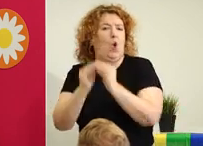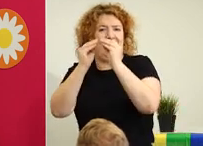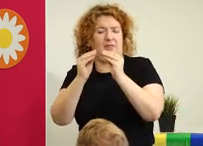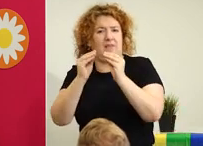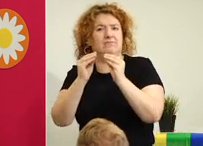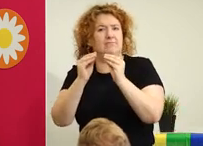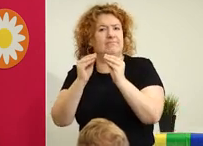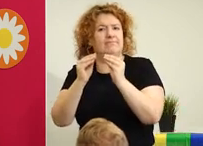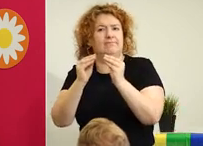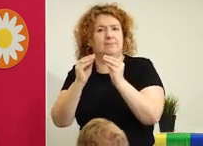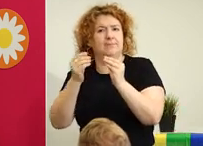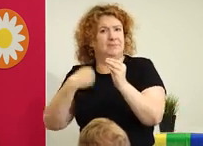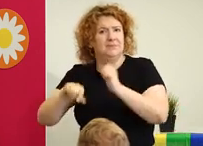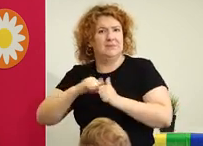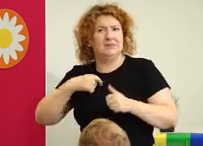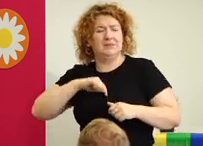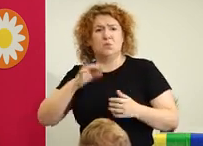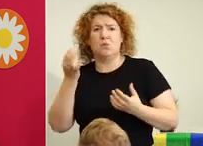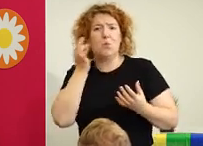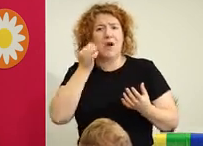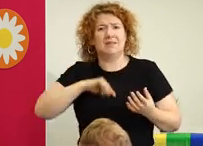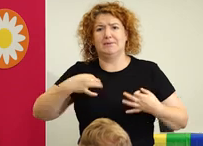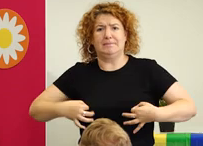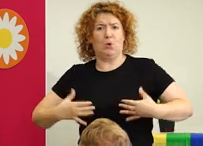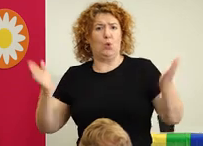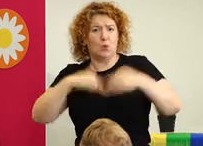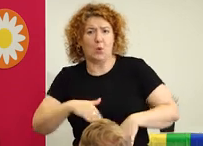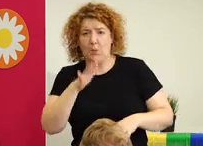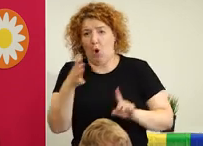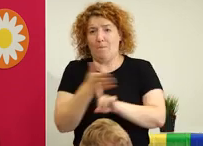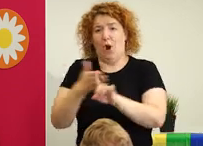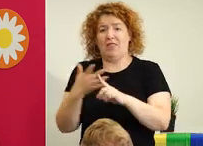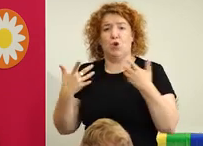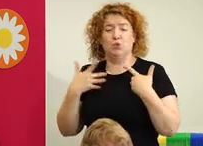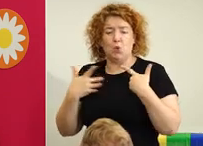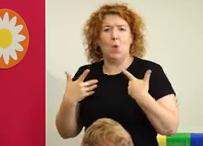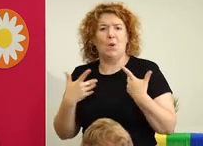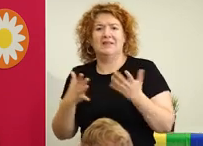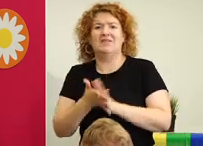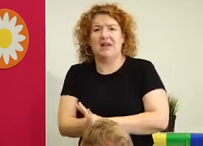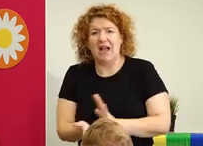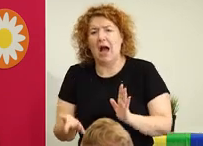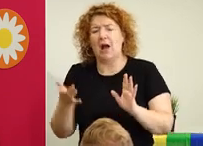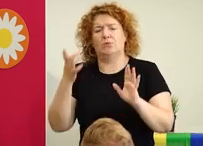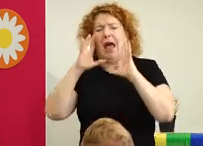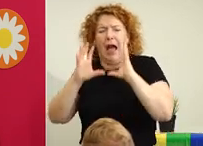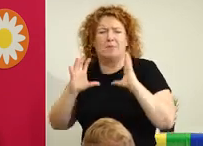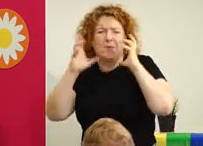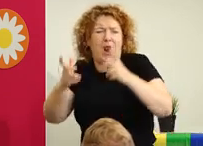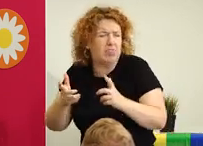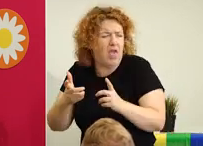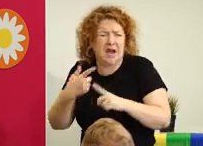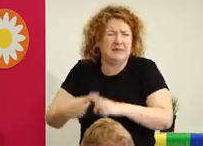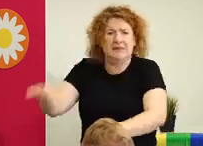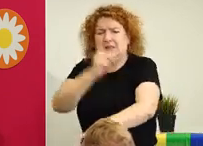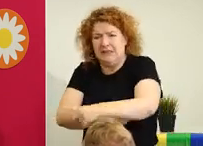que también se convierten en más inseguros para muchas mujeres que están sufriendo violencias machistas, que aumenta la intensidad de esa violencia y que